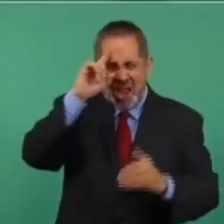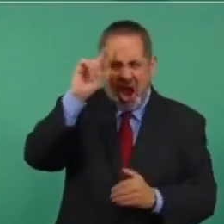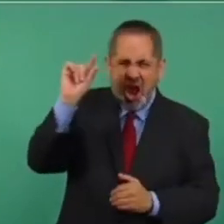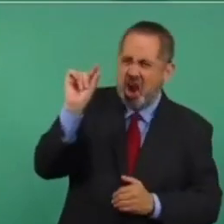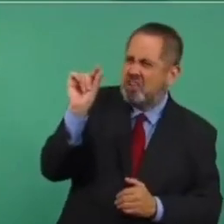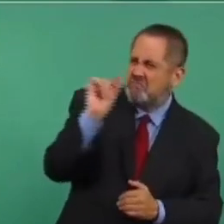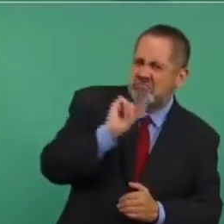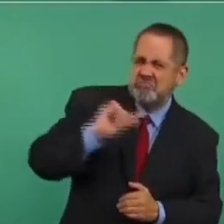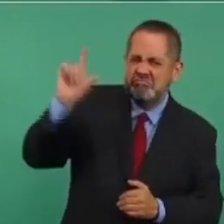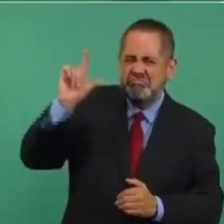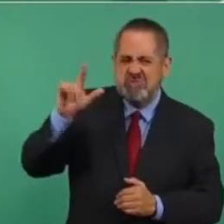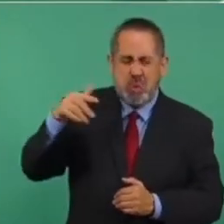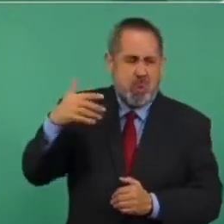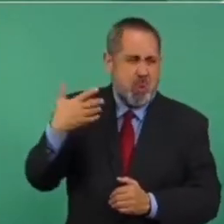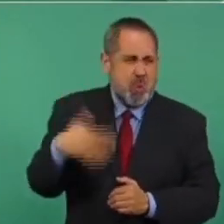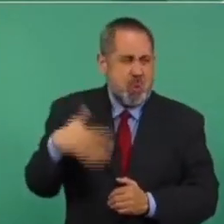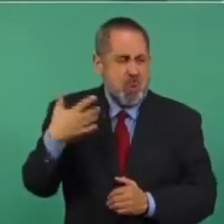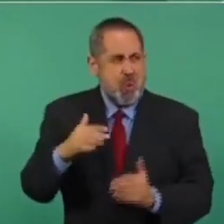Por eso